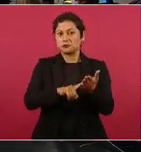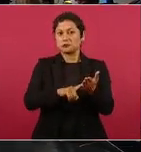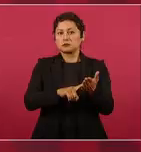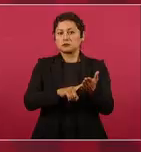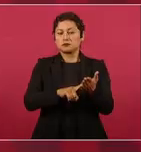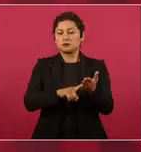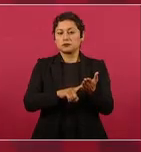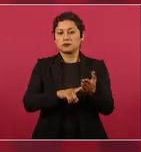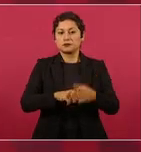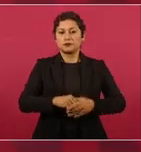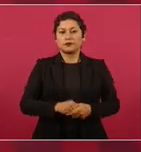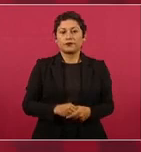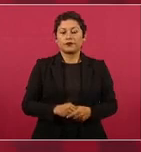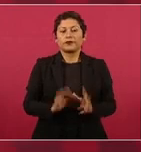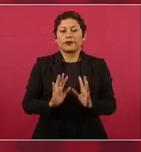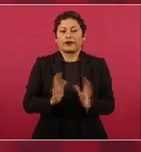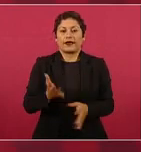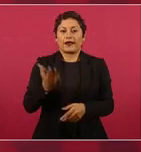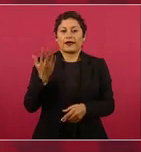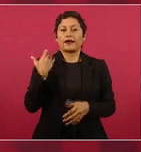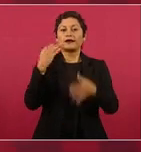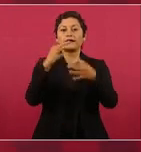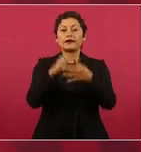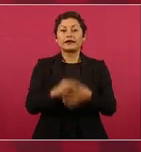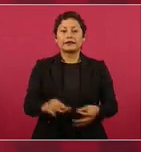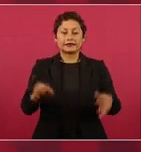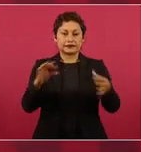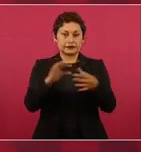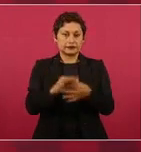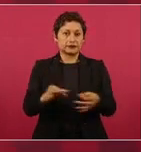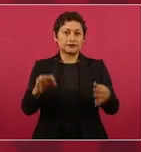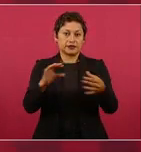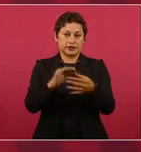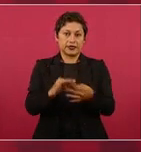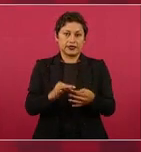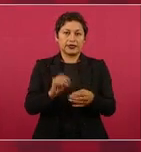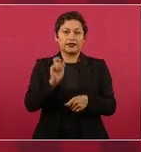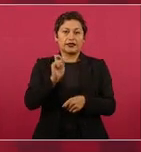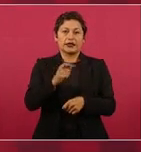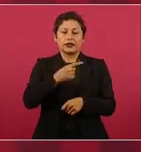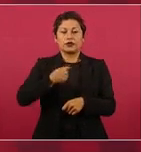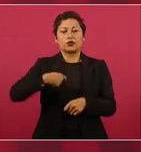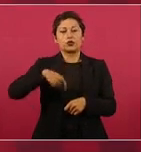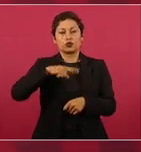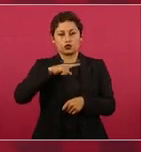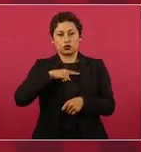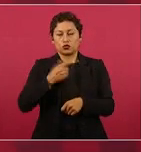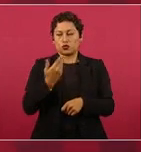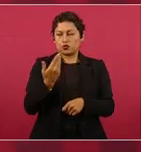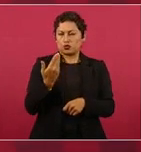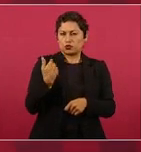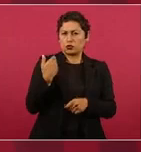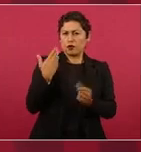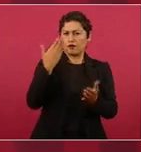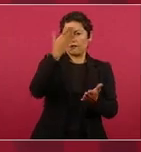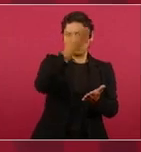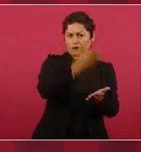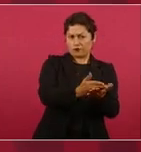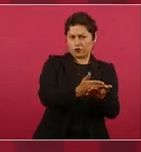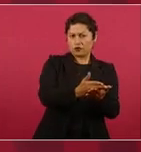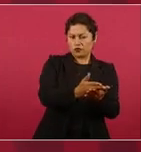hemos explicado que en el viaje reciente a